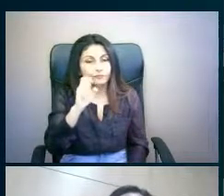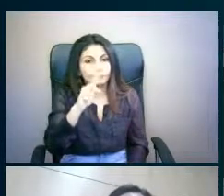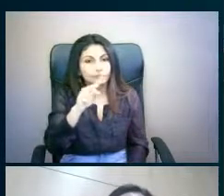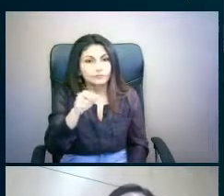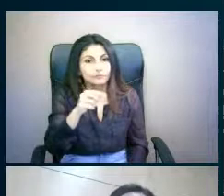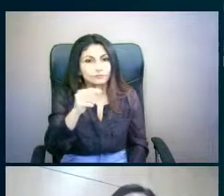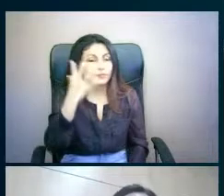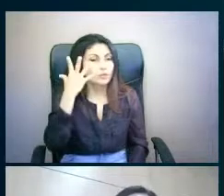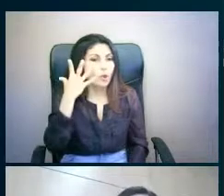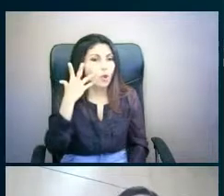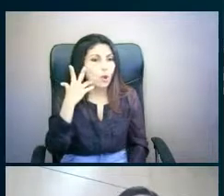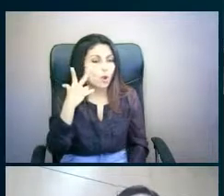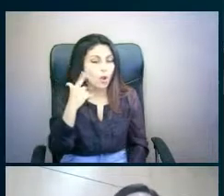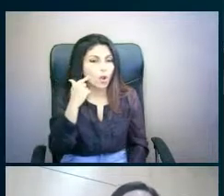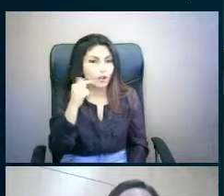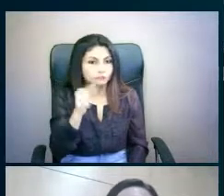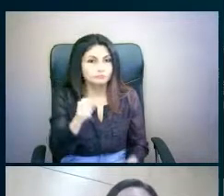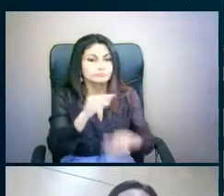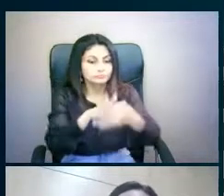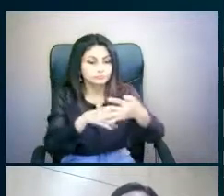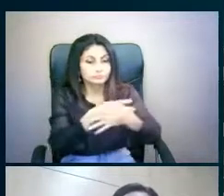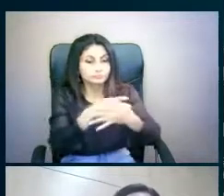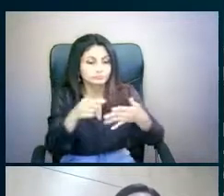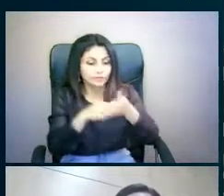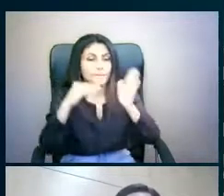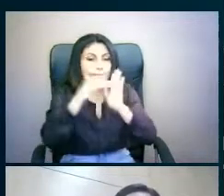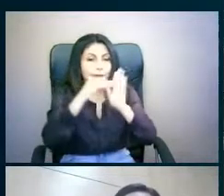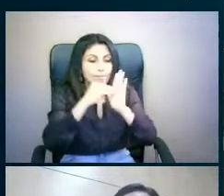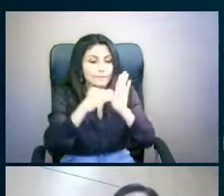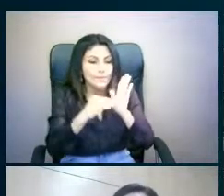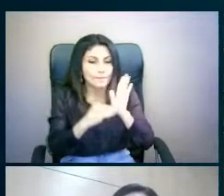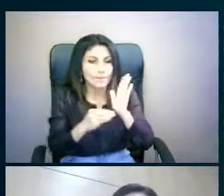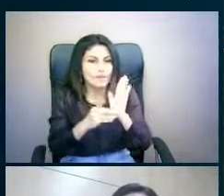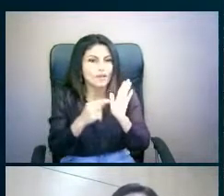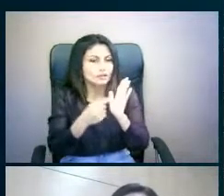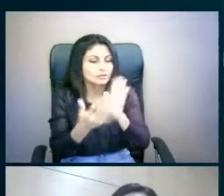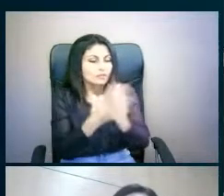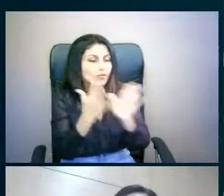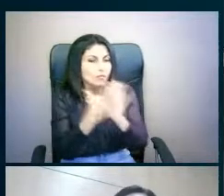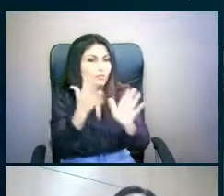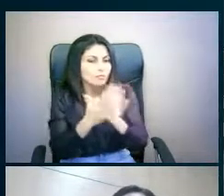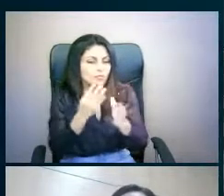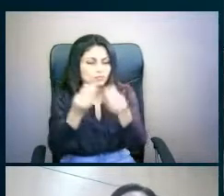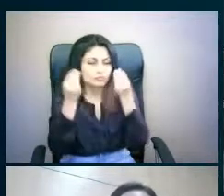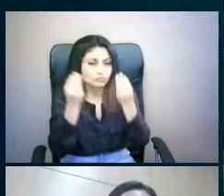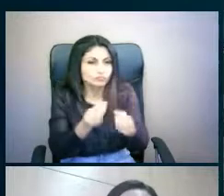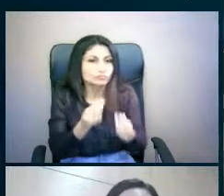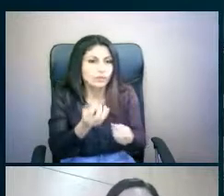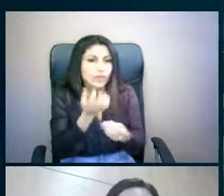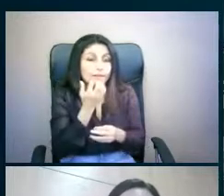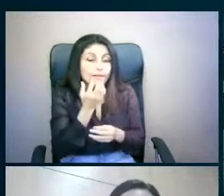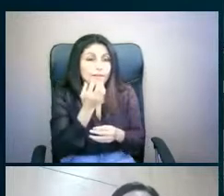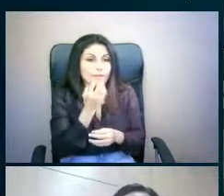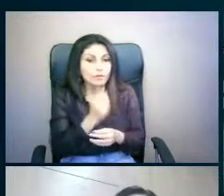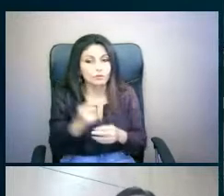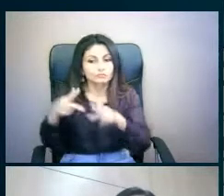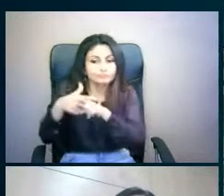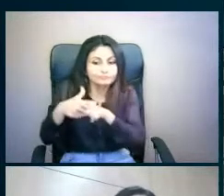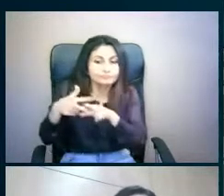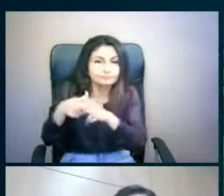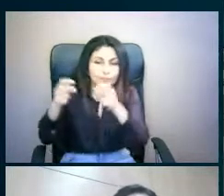llama incendiarios, el cual nos aporta mucha información, como el número de